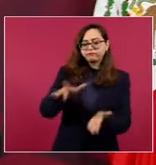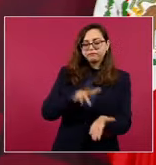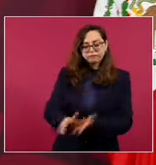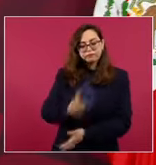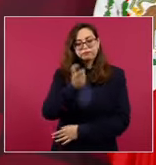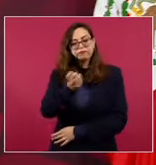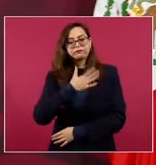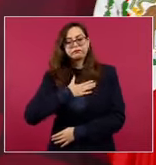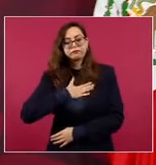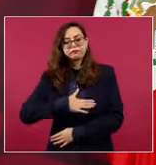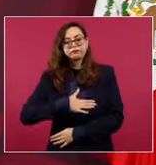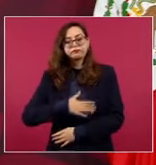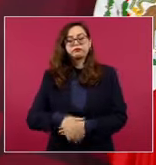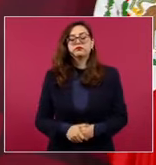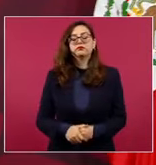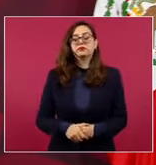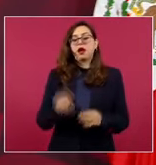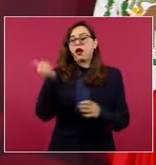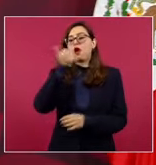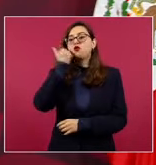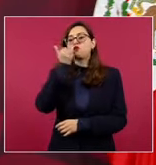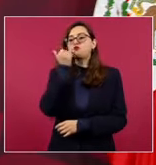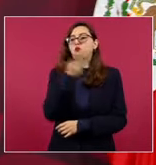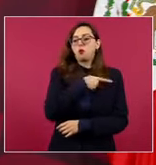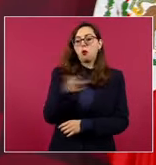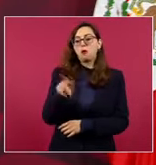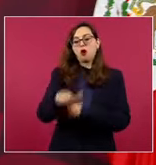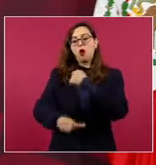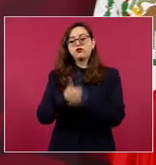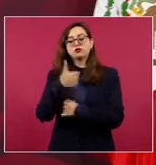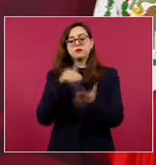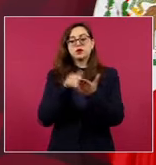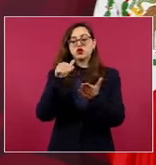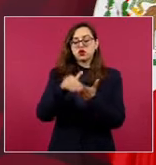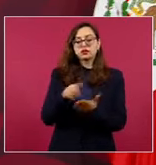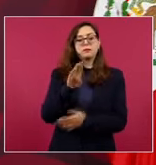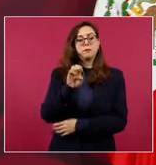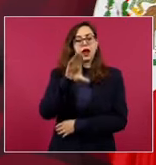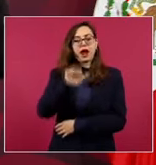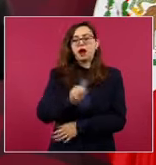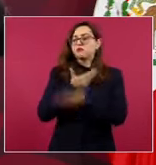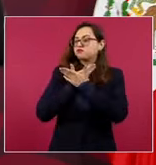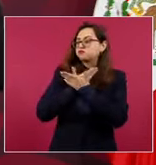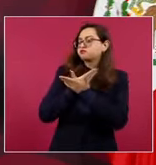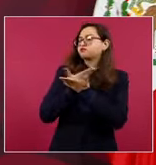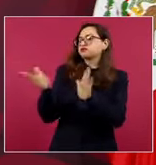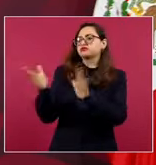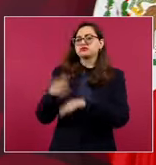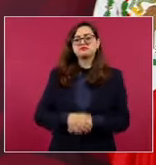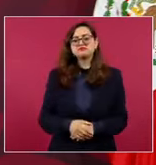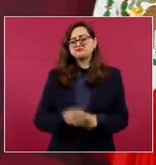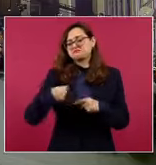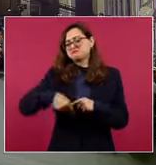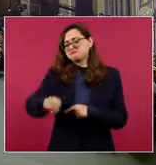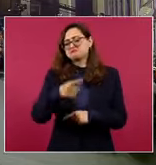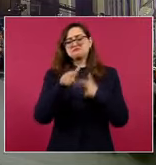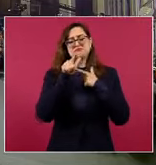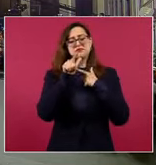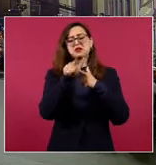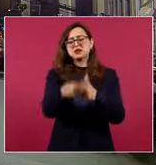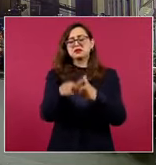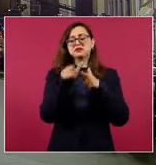entreguen 11 millones de becas a estudiantes pobres, y eso lo vamos a seguir haciendo. Eso no nos lo